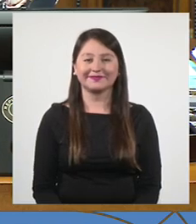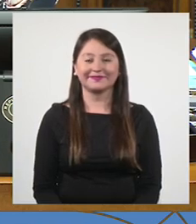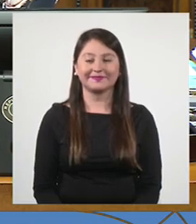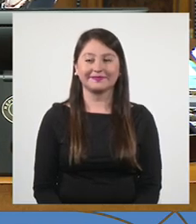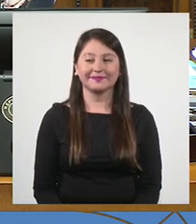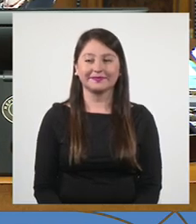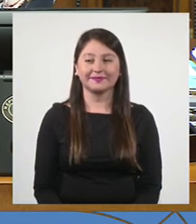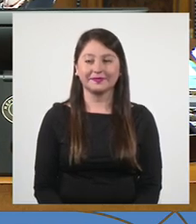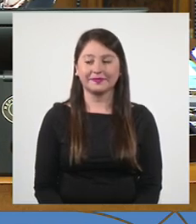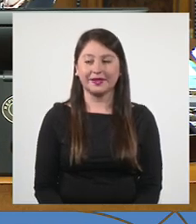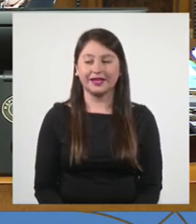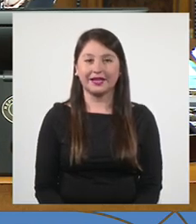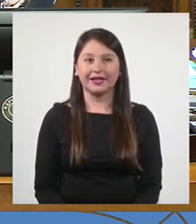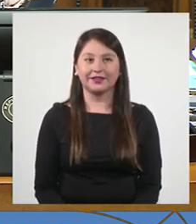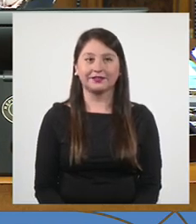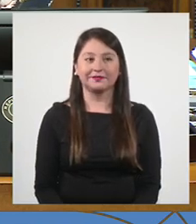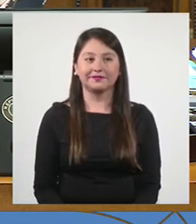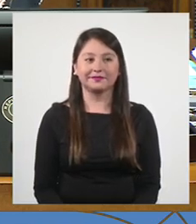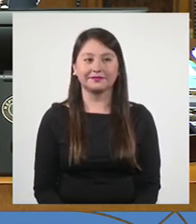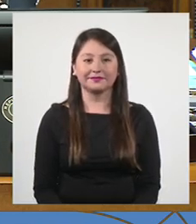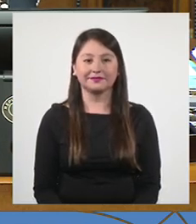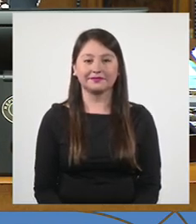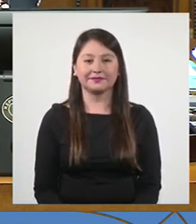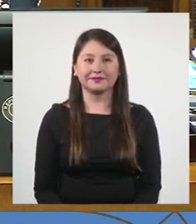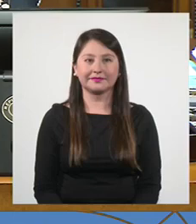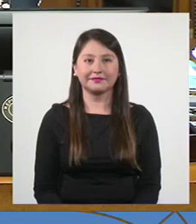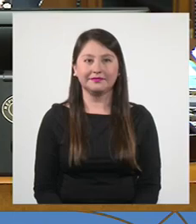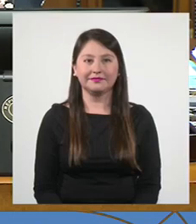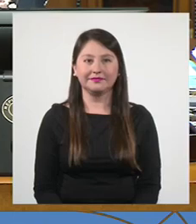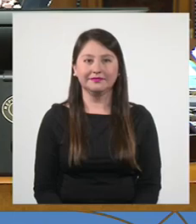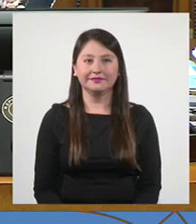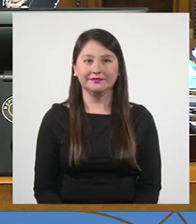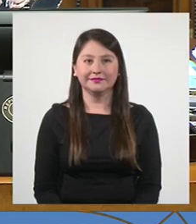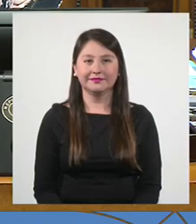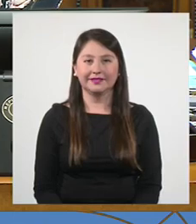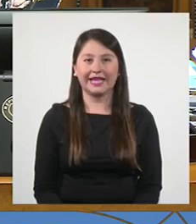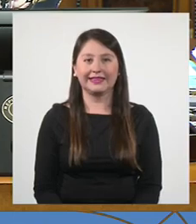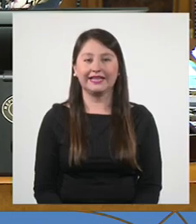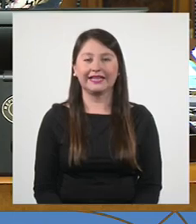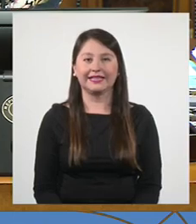¿Por qué no la más nosotros? Porque estoy tratando de que